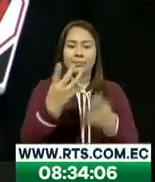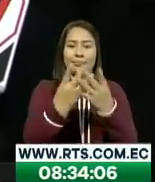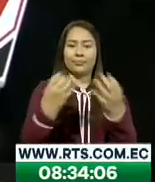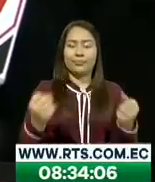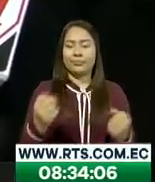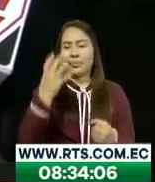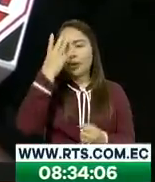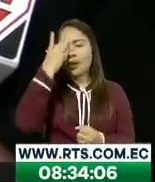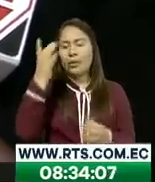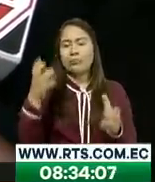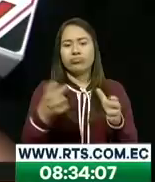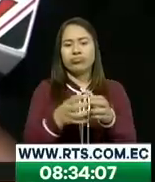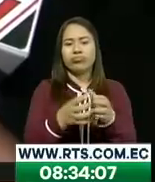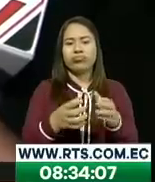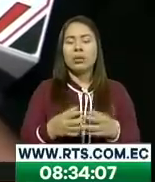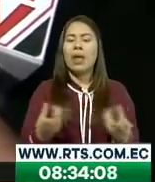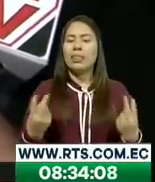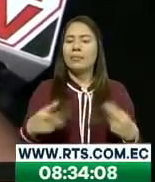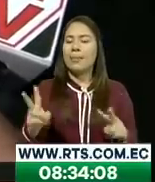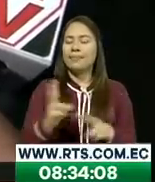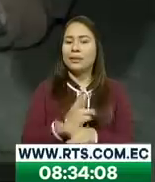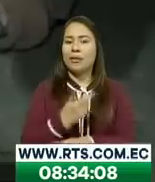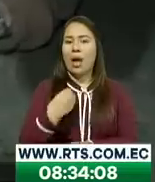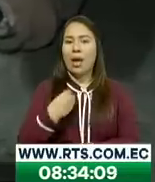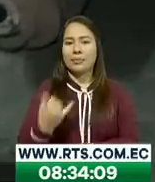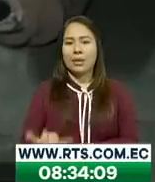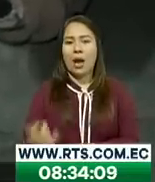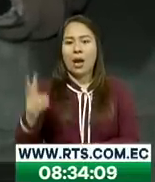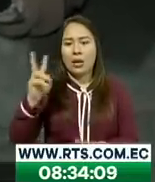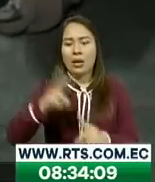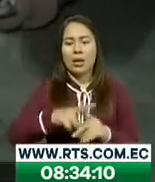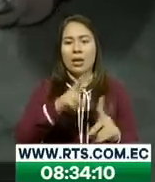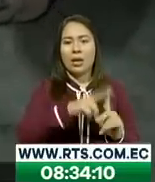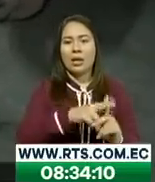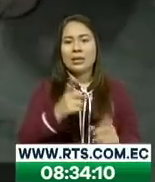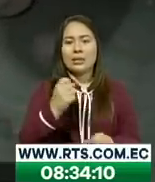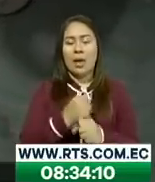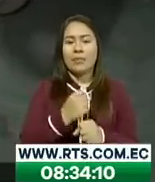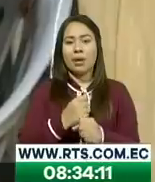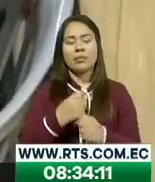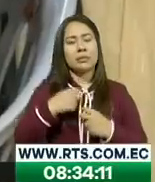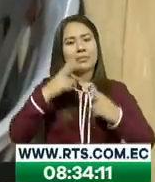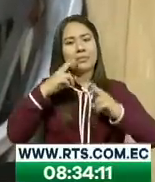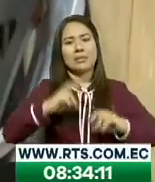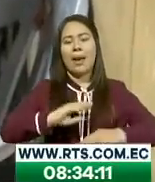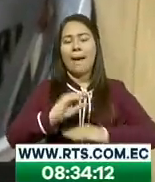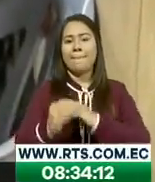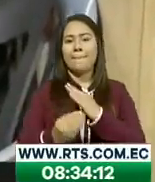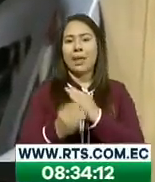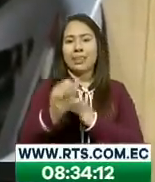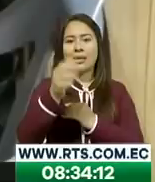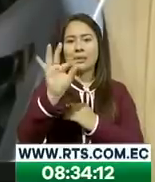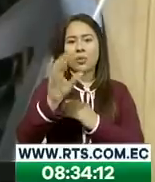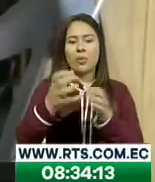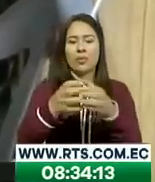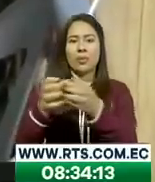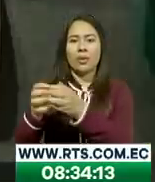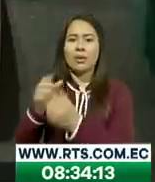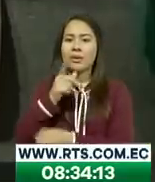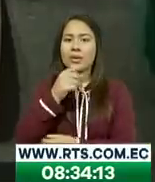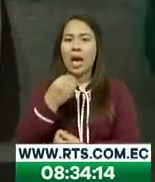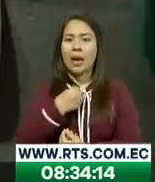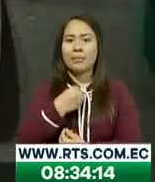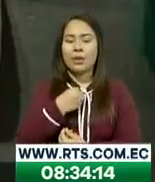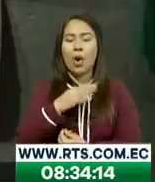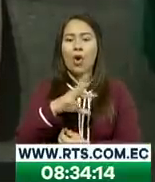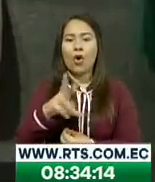delincuencia organizada y también asociación ilícita. Con este golpe a la delincuencia organizada suman a 19 las organizaciones delictivas dedicadas